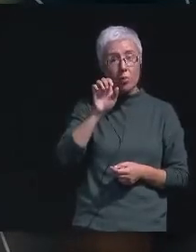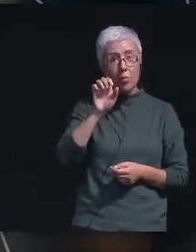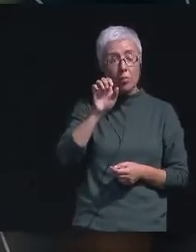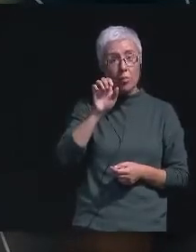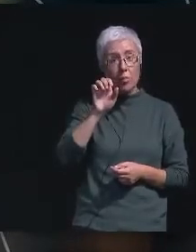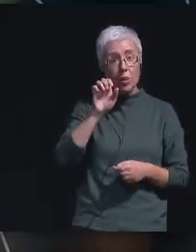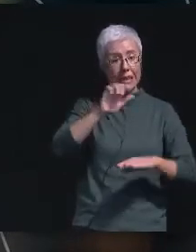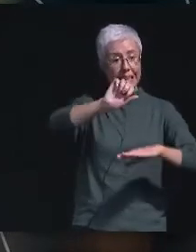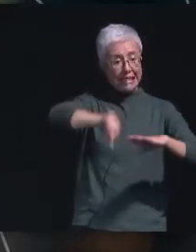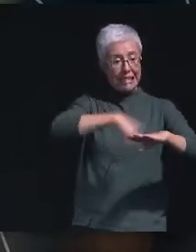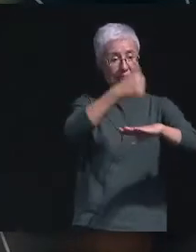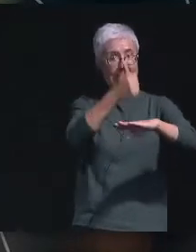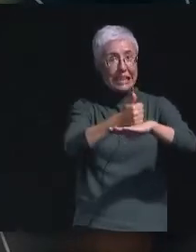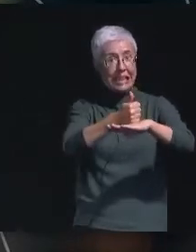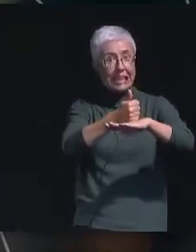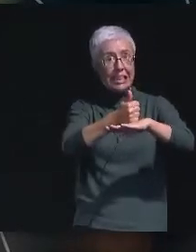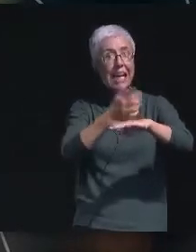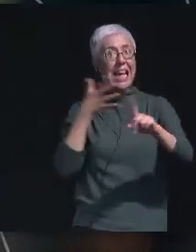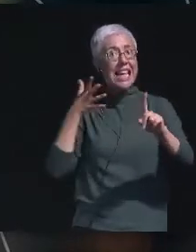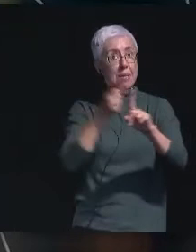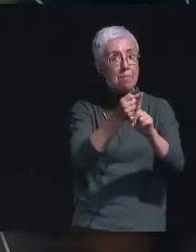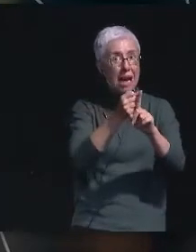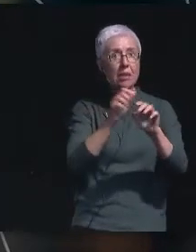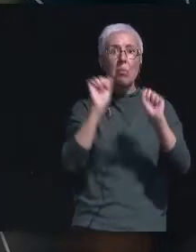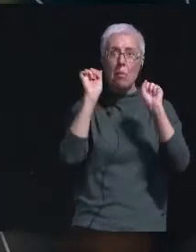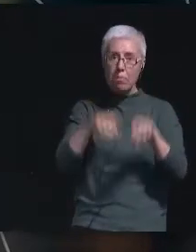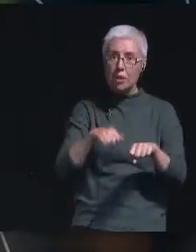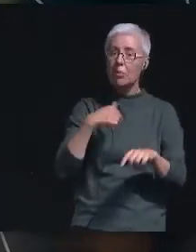acceder los emprendedores y las startups de impacto?